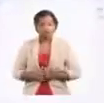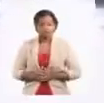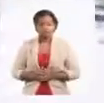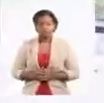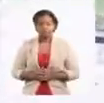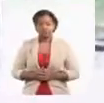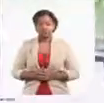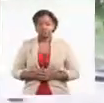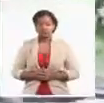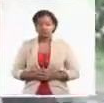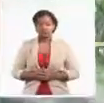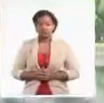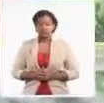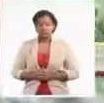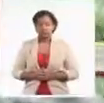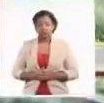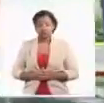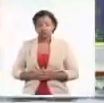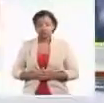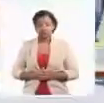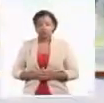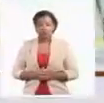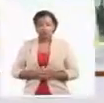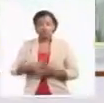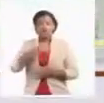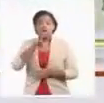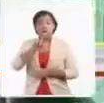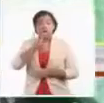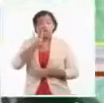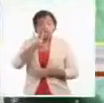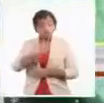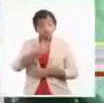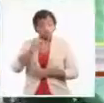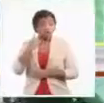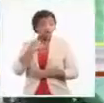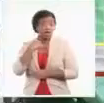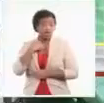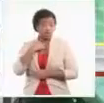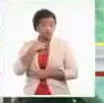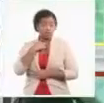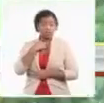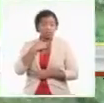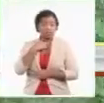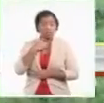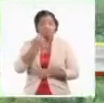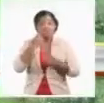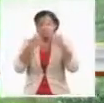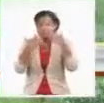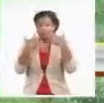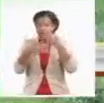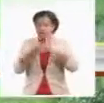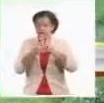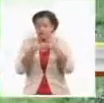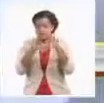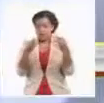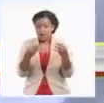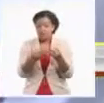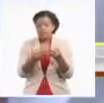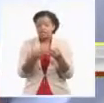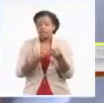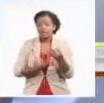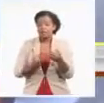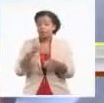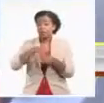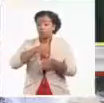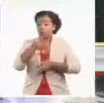Apenas 14 años, Jennifer se sumó como activista en una tarea de estos tiempos. Comprende la importancia del nuevo código de la familia si quiere ser parte del